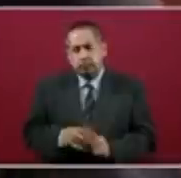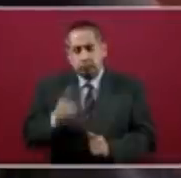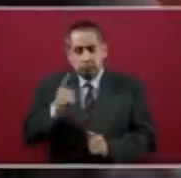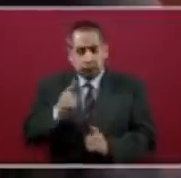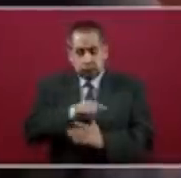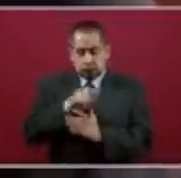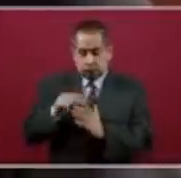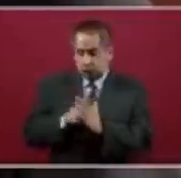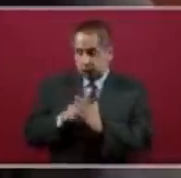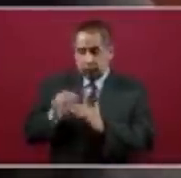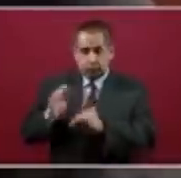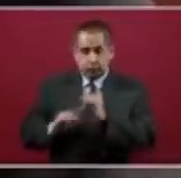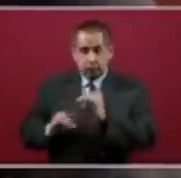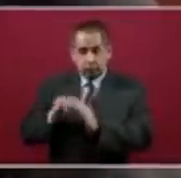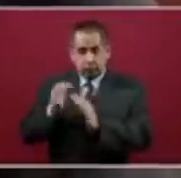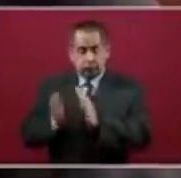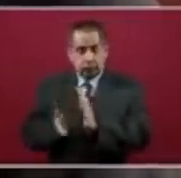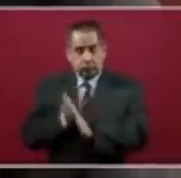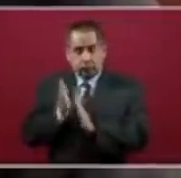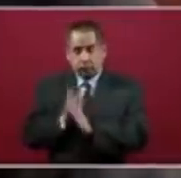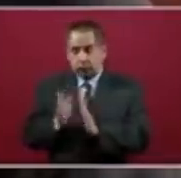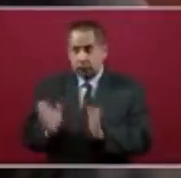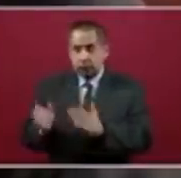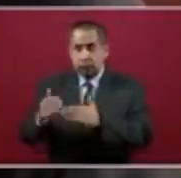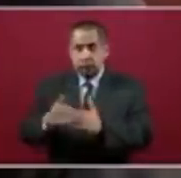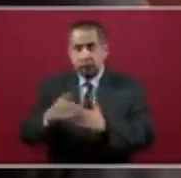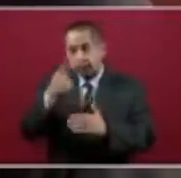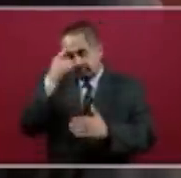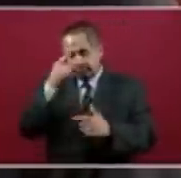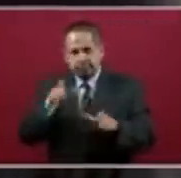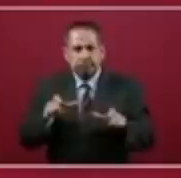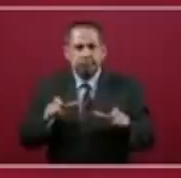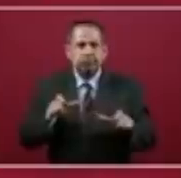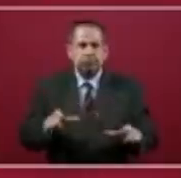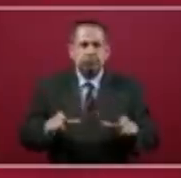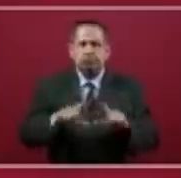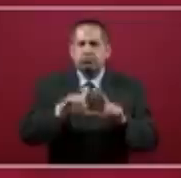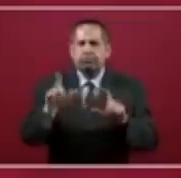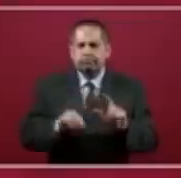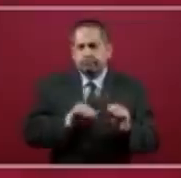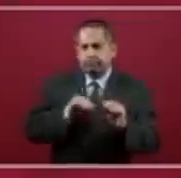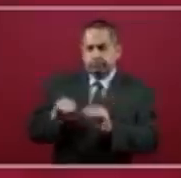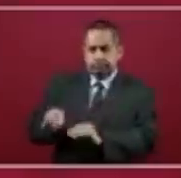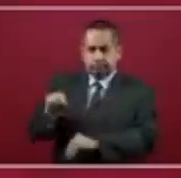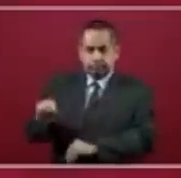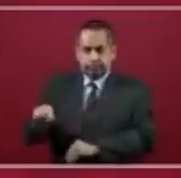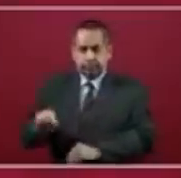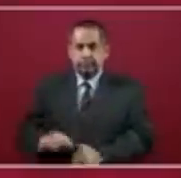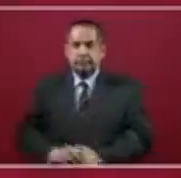instalación para la Guardia Nacional. Gracias.